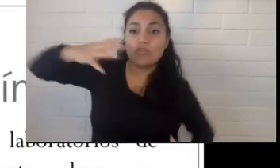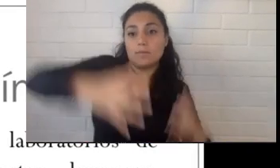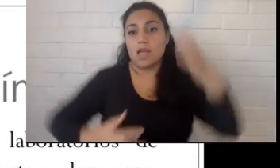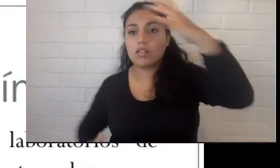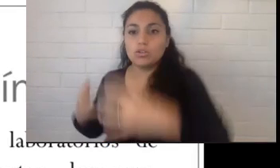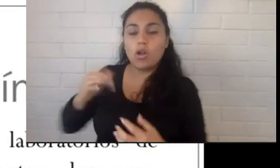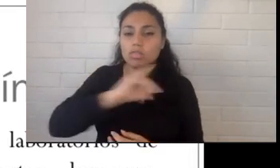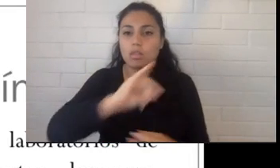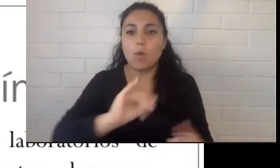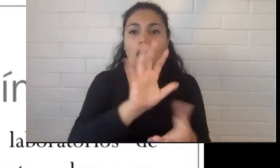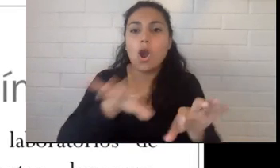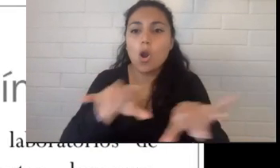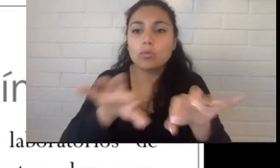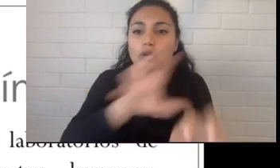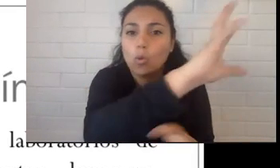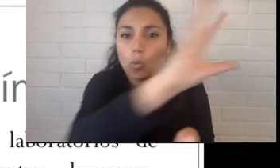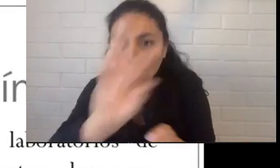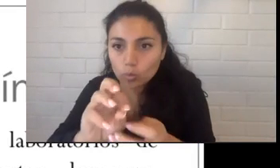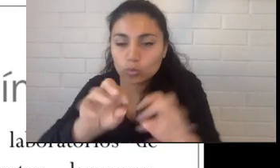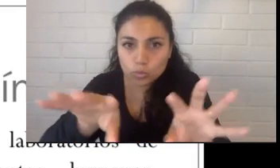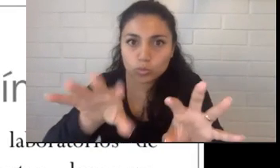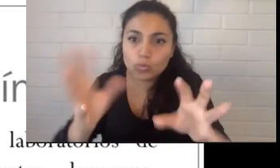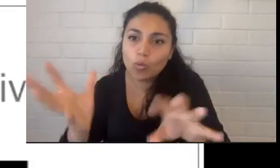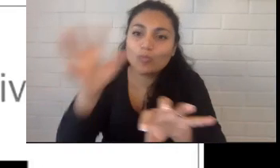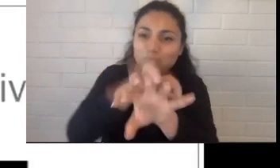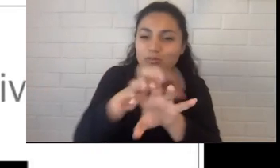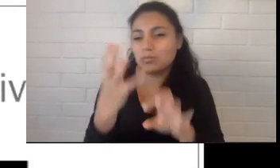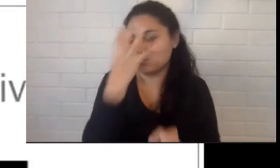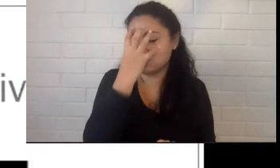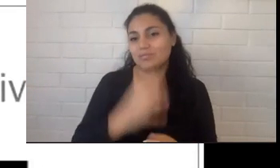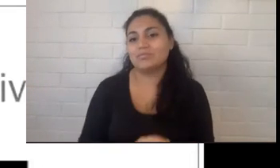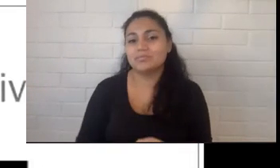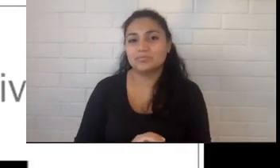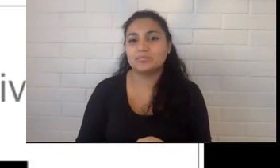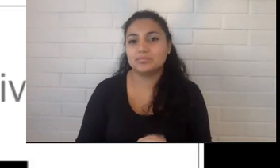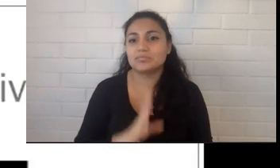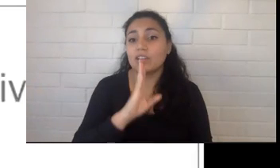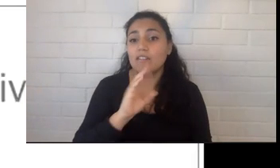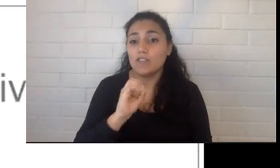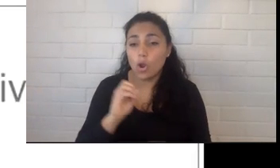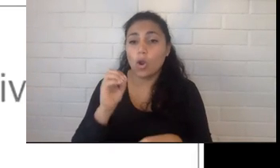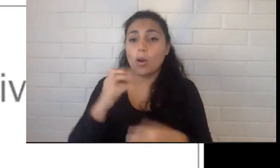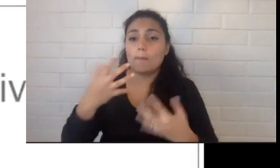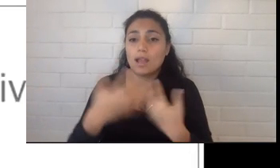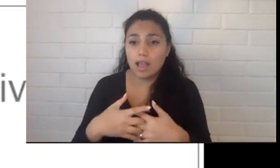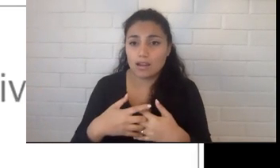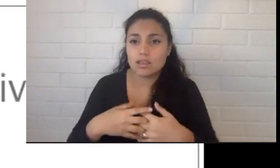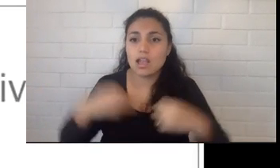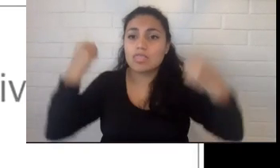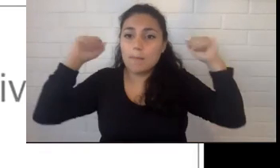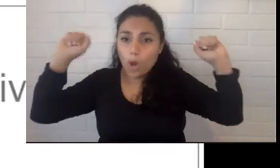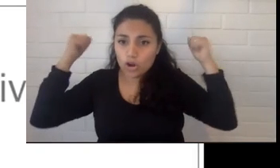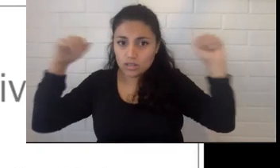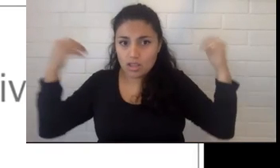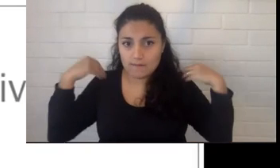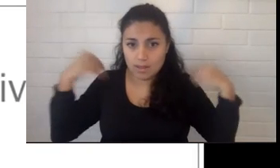todo el disfraz correspondiente, ¿ya? La biomecánica deportiva, ¿ya?